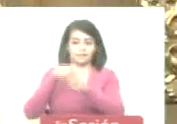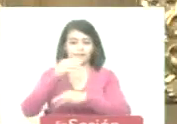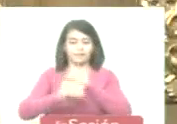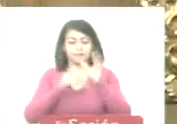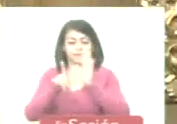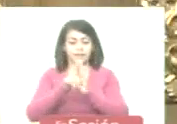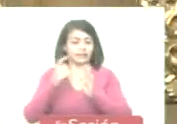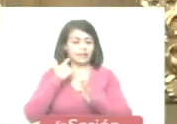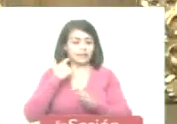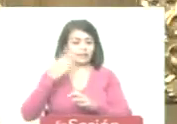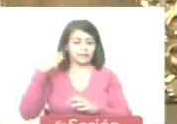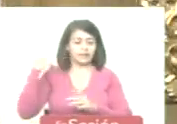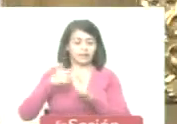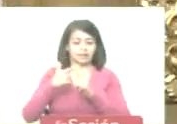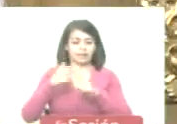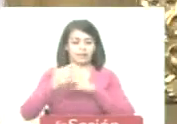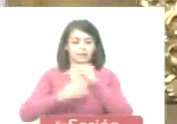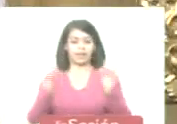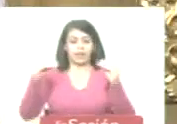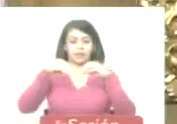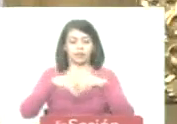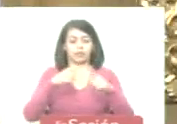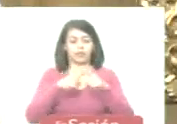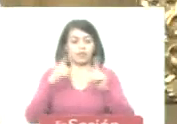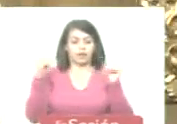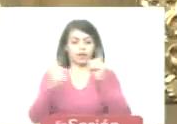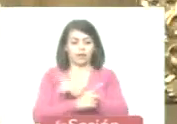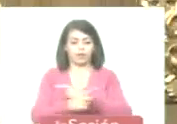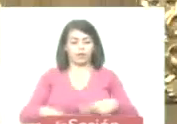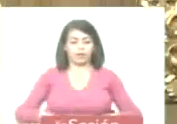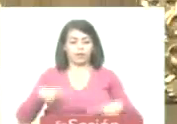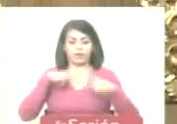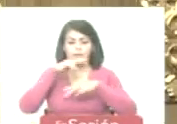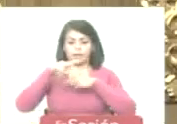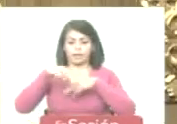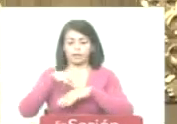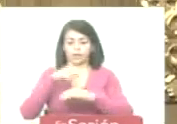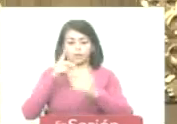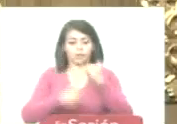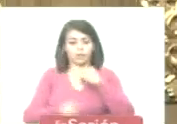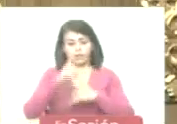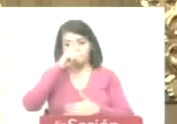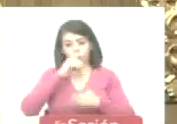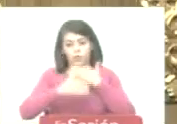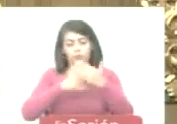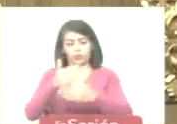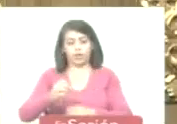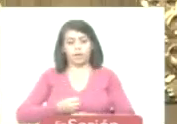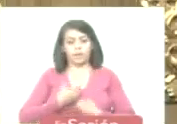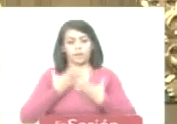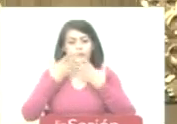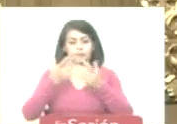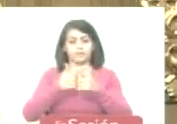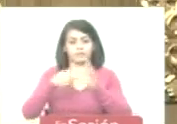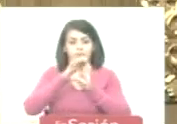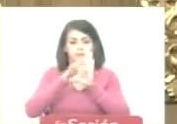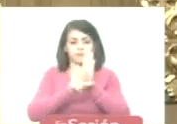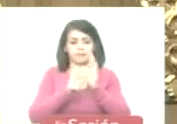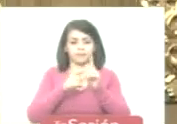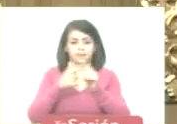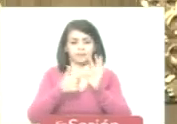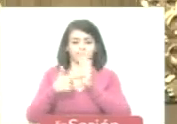muy antiguas y que además no se adecúan ni a los cambios que ha dado la vida nacional en las últimas décadas, ni al espíritu de nuestra Constitución,